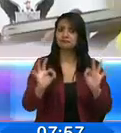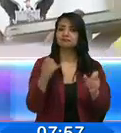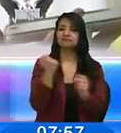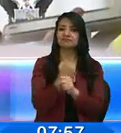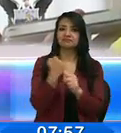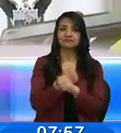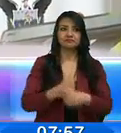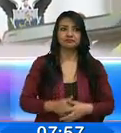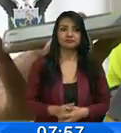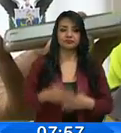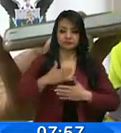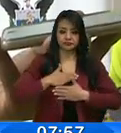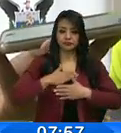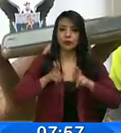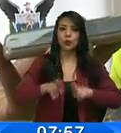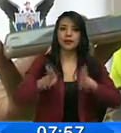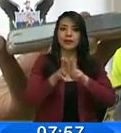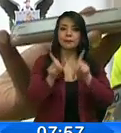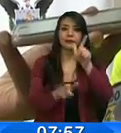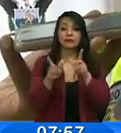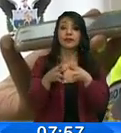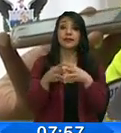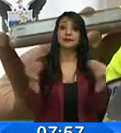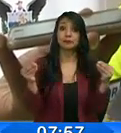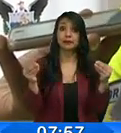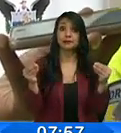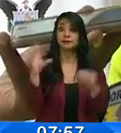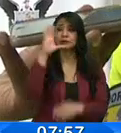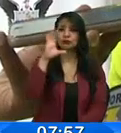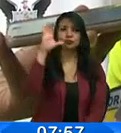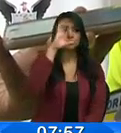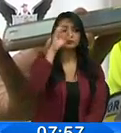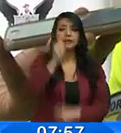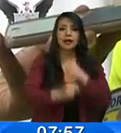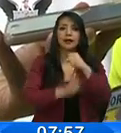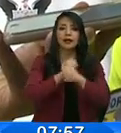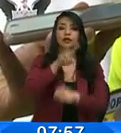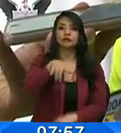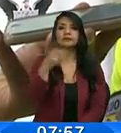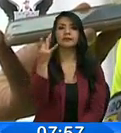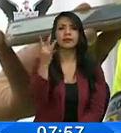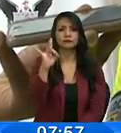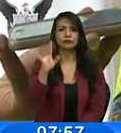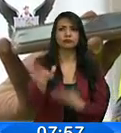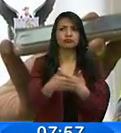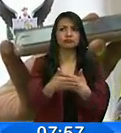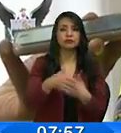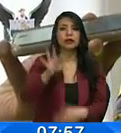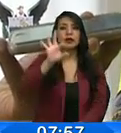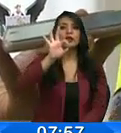trabajo. En mi unidad de desaparecidos, nosotros en el año 2018 cerramos con el